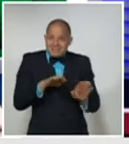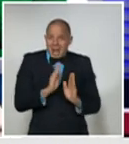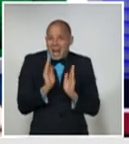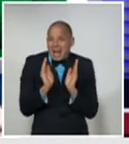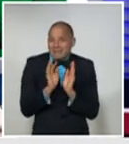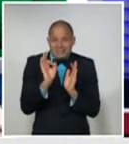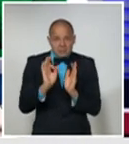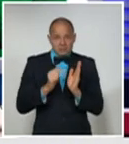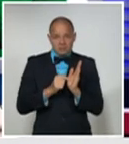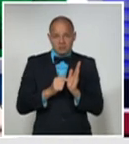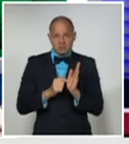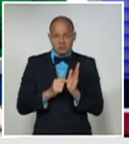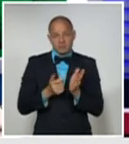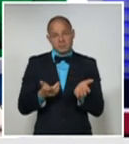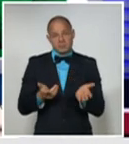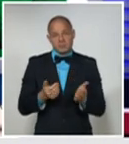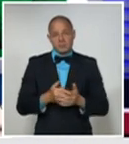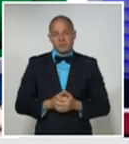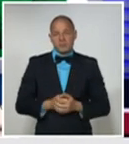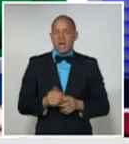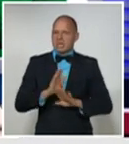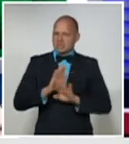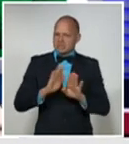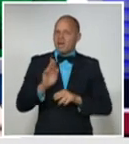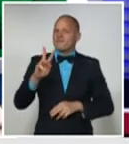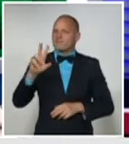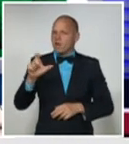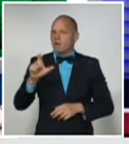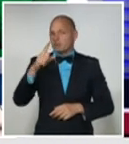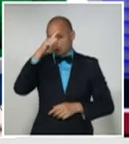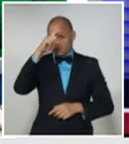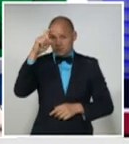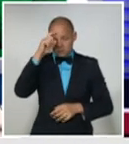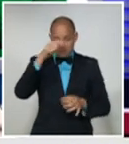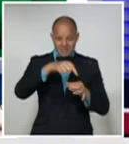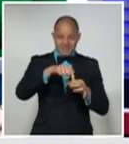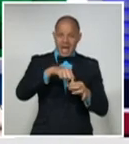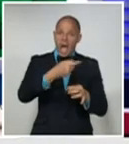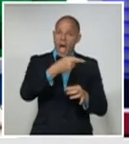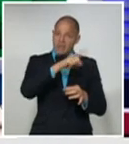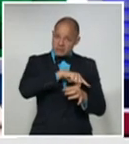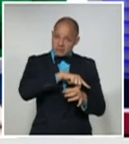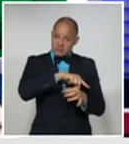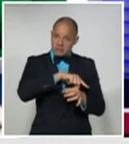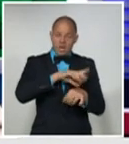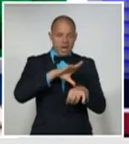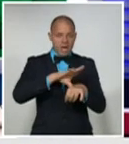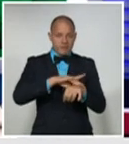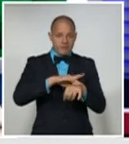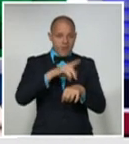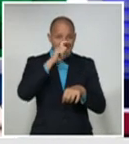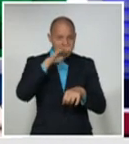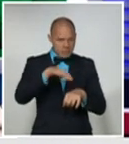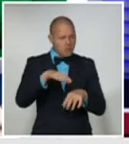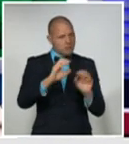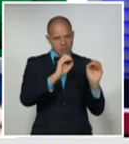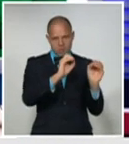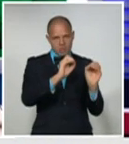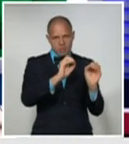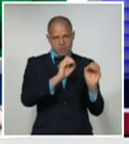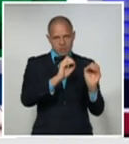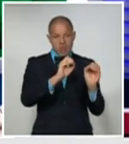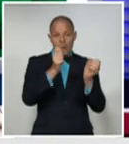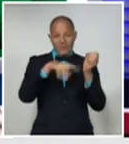Espíritu y el municipio especial Isla de la Juventud no reportaron casos pediátricos. Y ya en toda